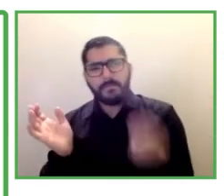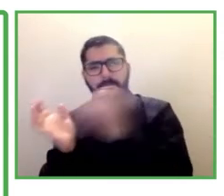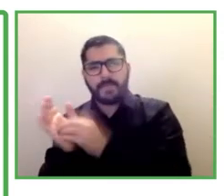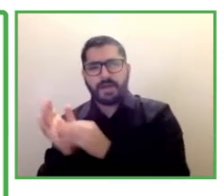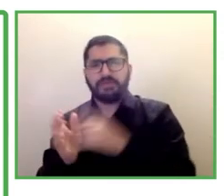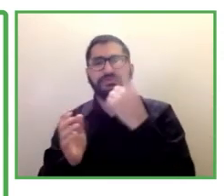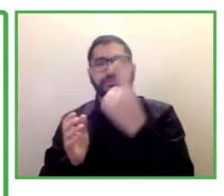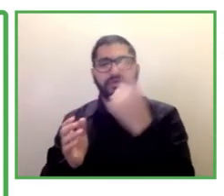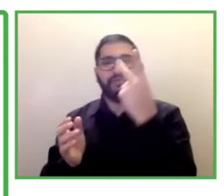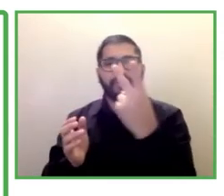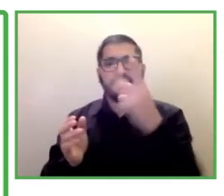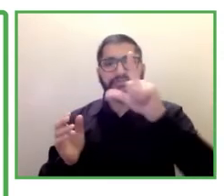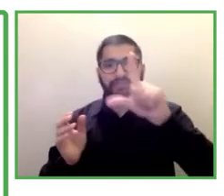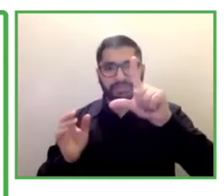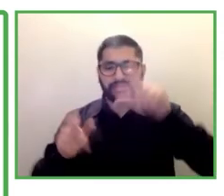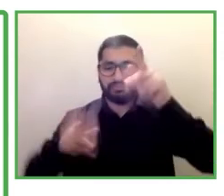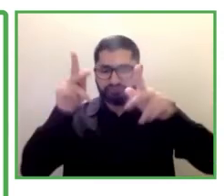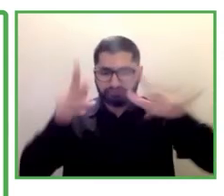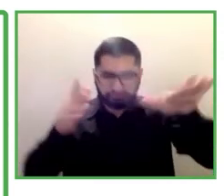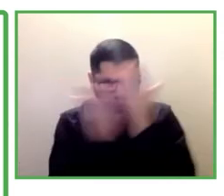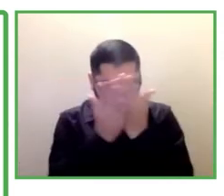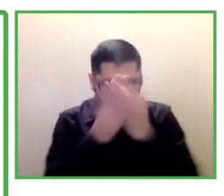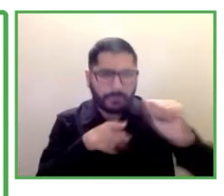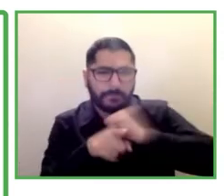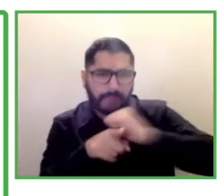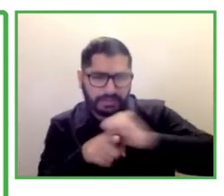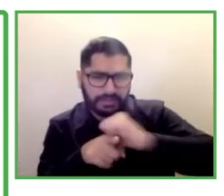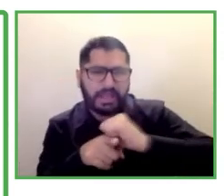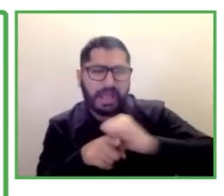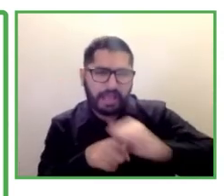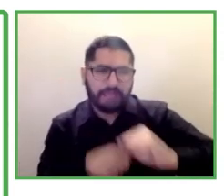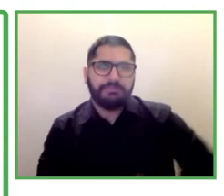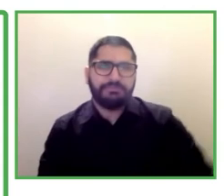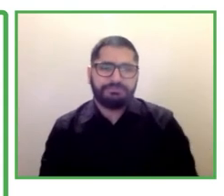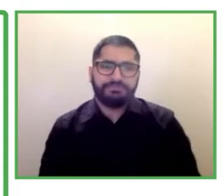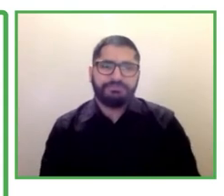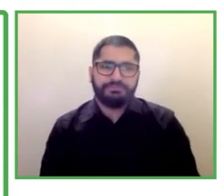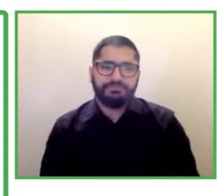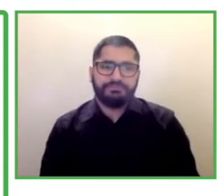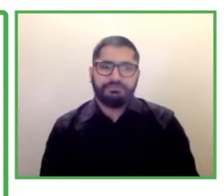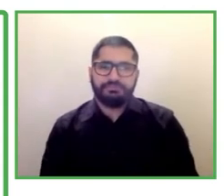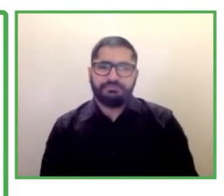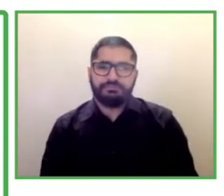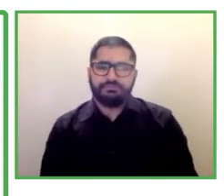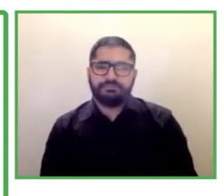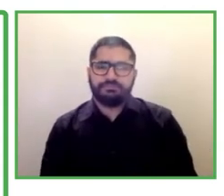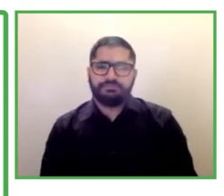disability, and most of them came through the stepping into internship program channel.